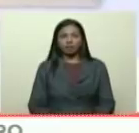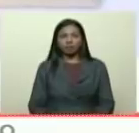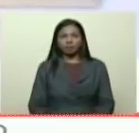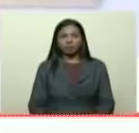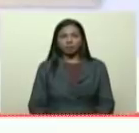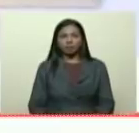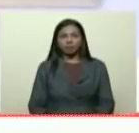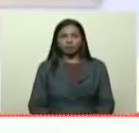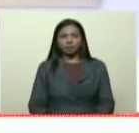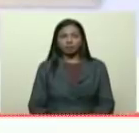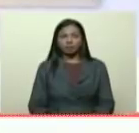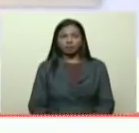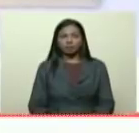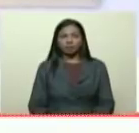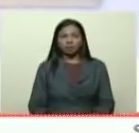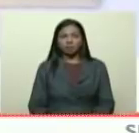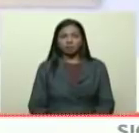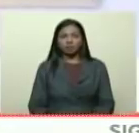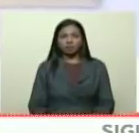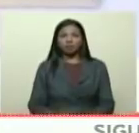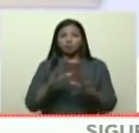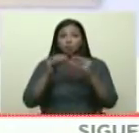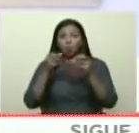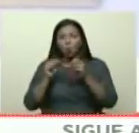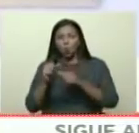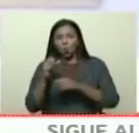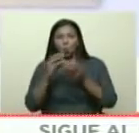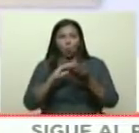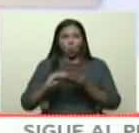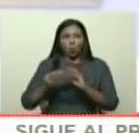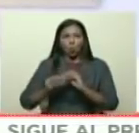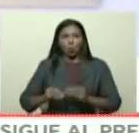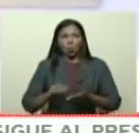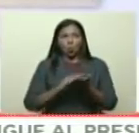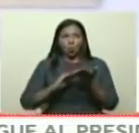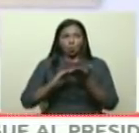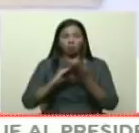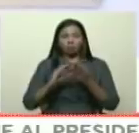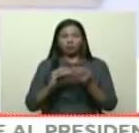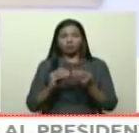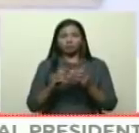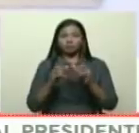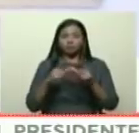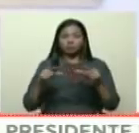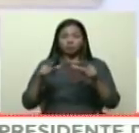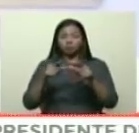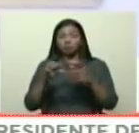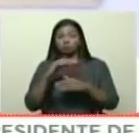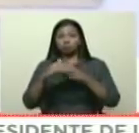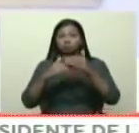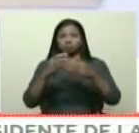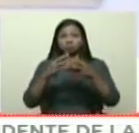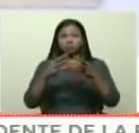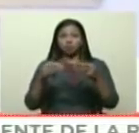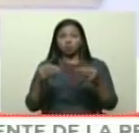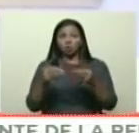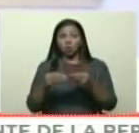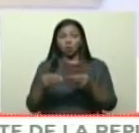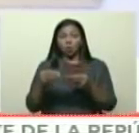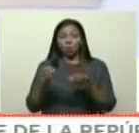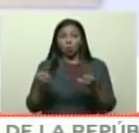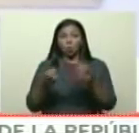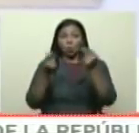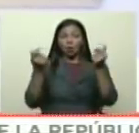El agua tiene que estar corriendo, moviéndose, renovándose. La revolución tiene que ser un proceso permanente de refrescamiento,